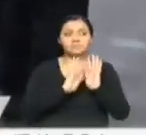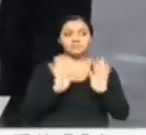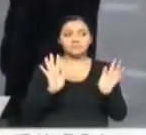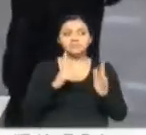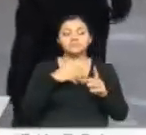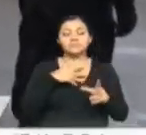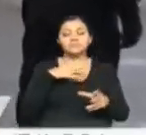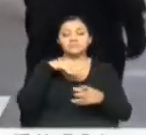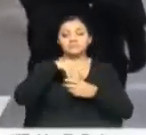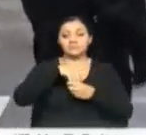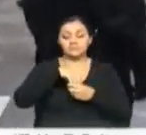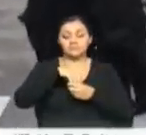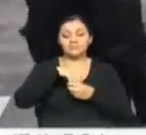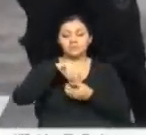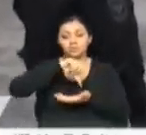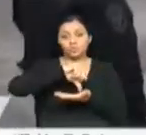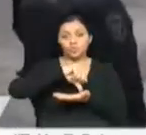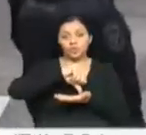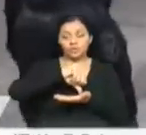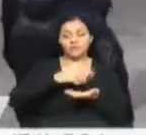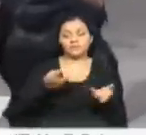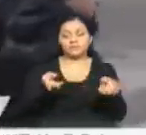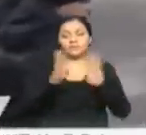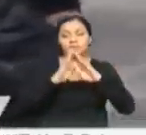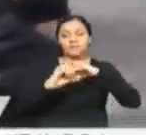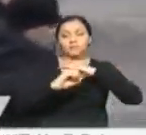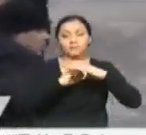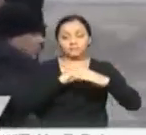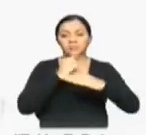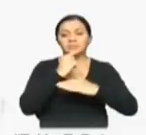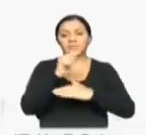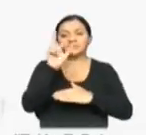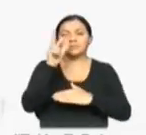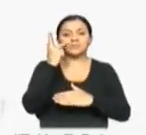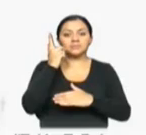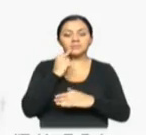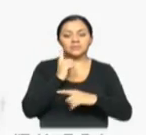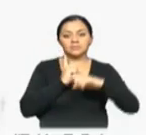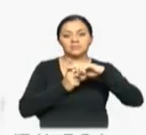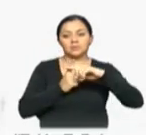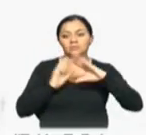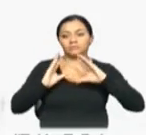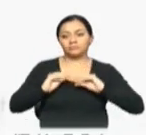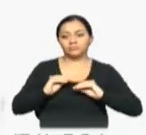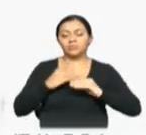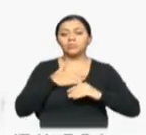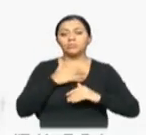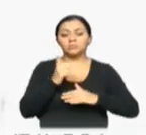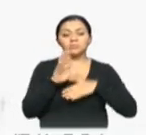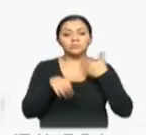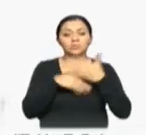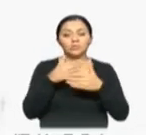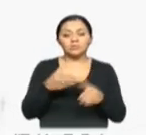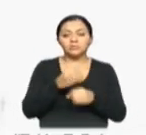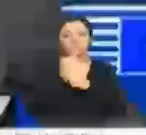El ayuntamiento cerró todo el subterráneo y decretó 3 días de luto, mientras en Moscú se reforzaban las medidas de